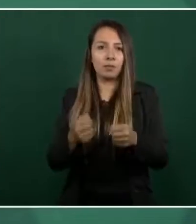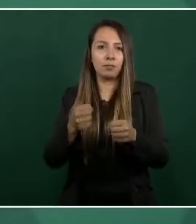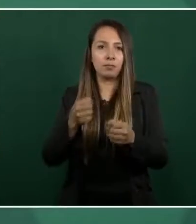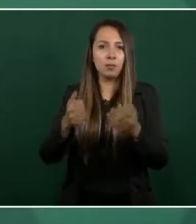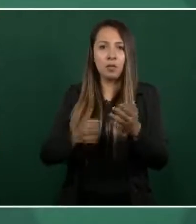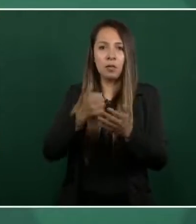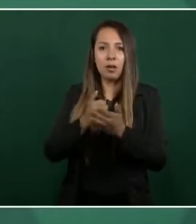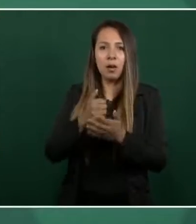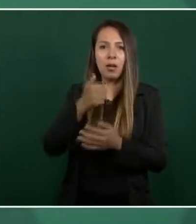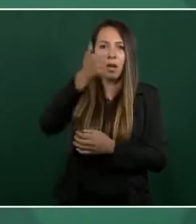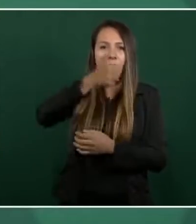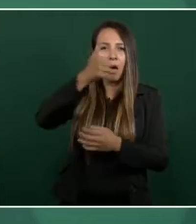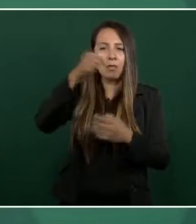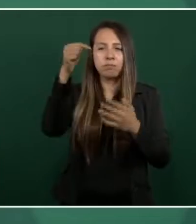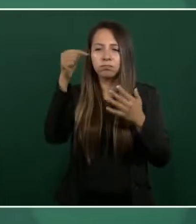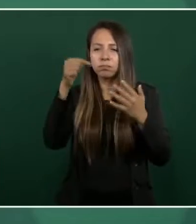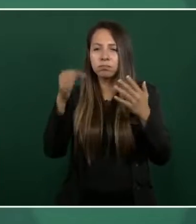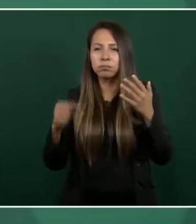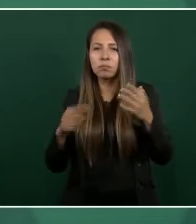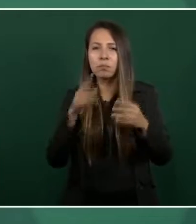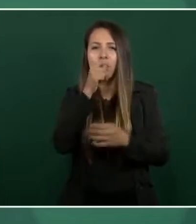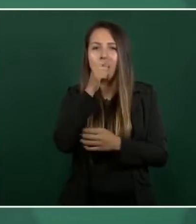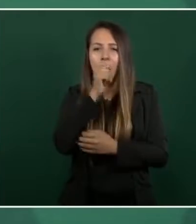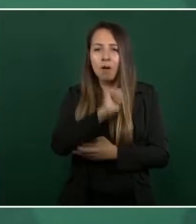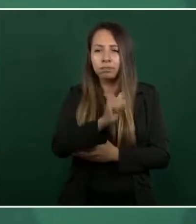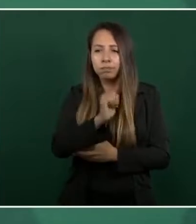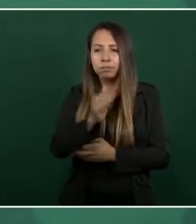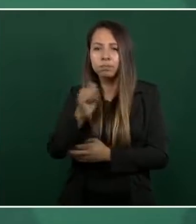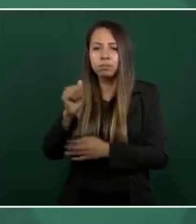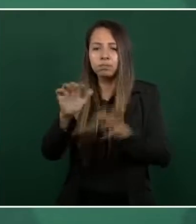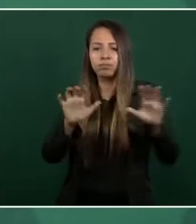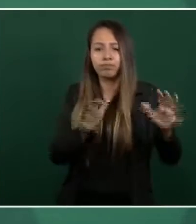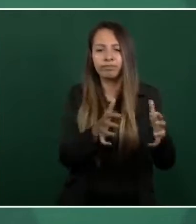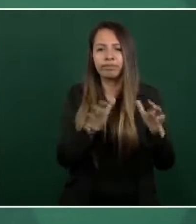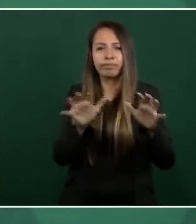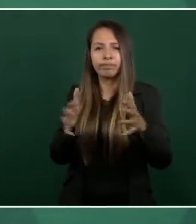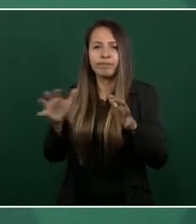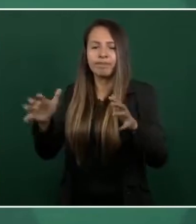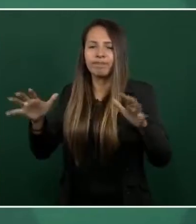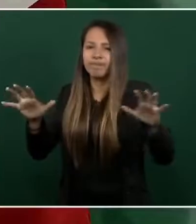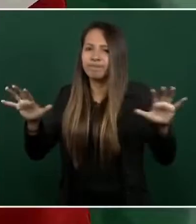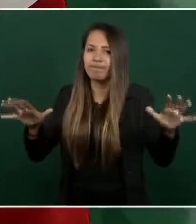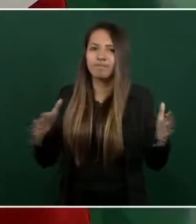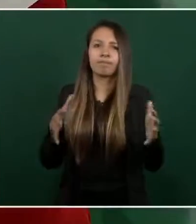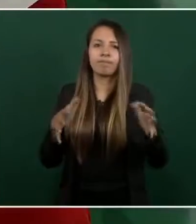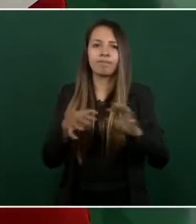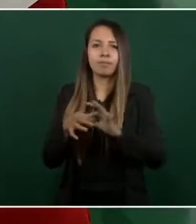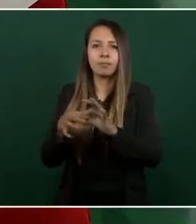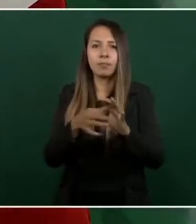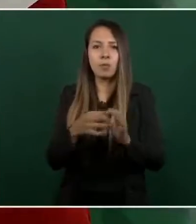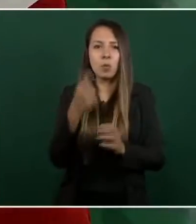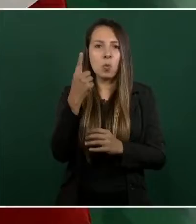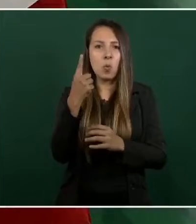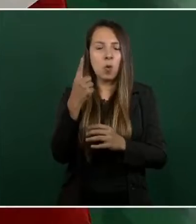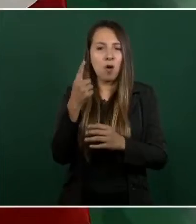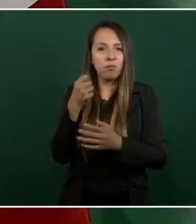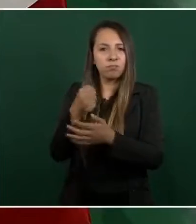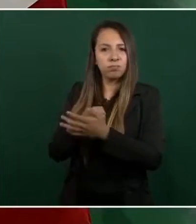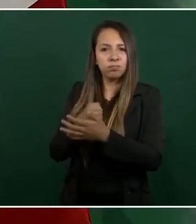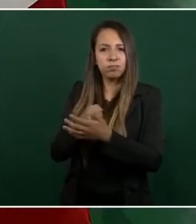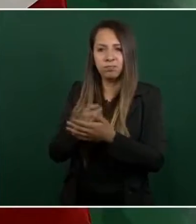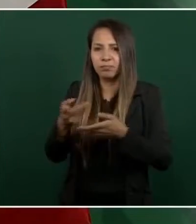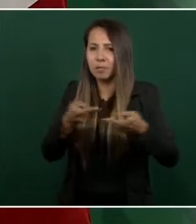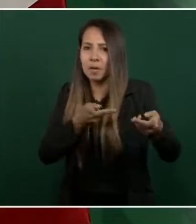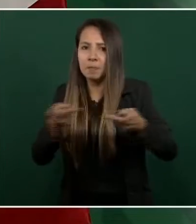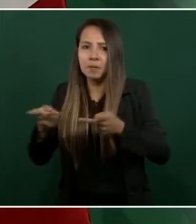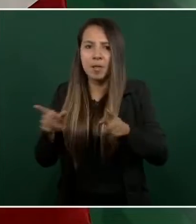y cada una de las policías municipales formamos un solo frente. Tristemente, en medio de una contingencia